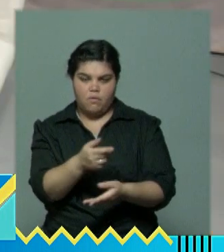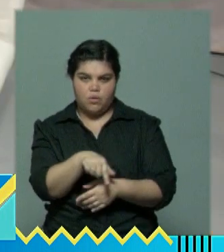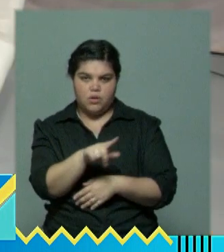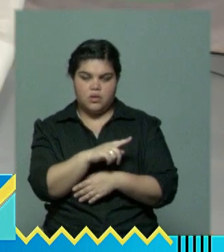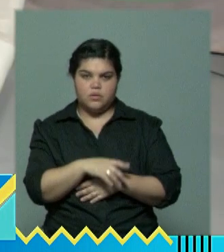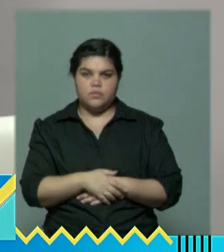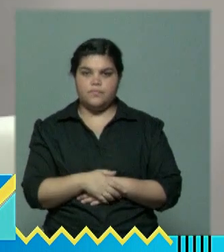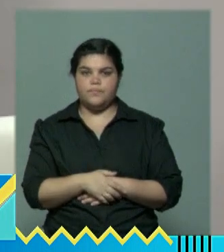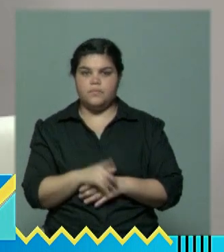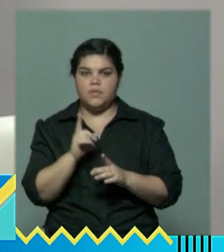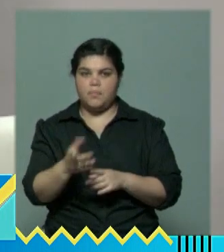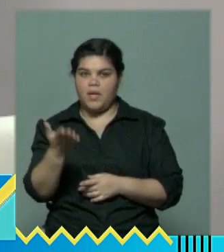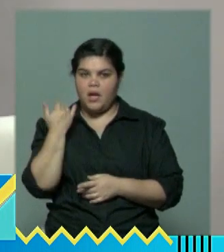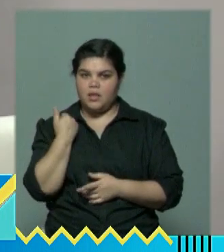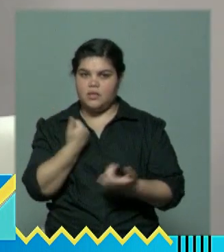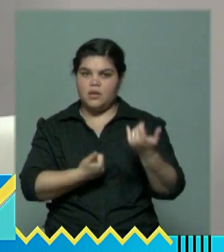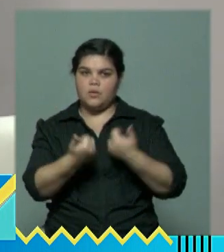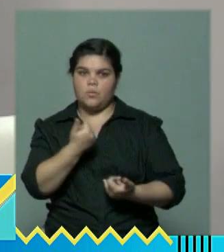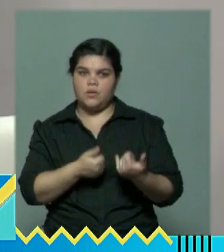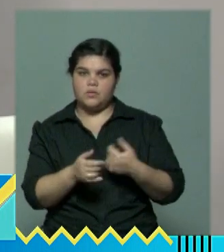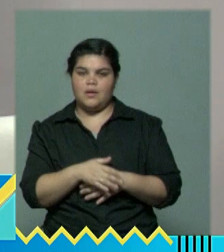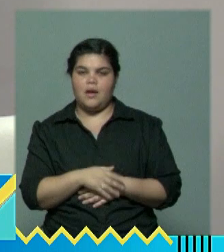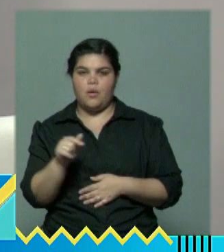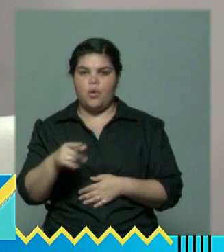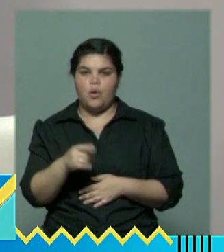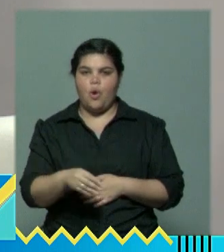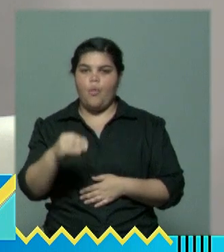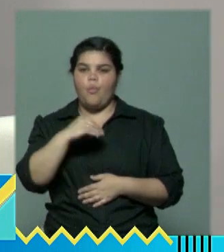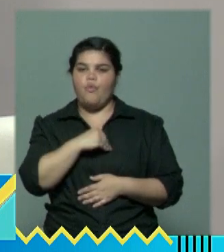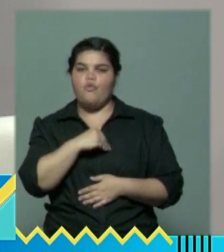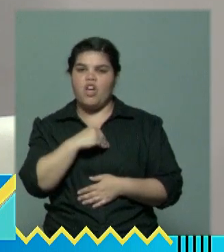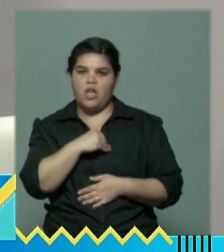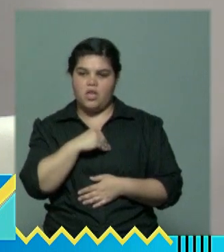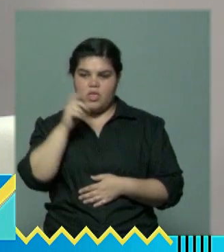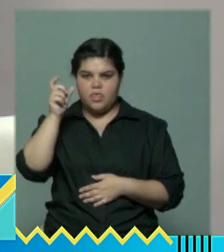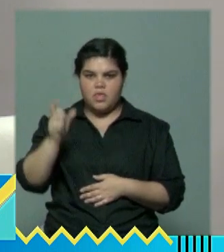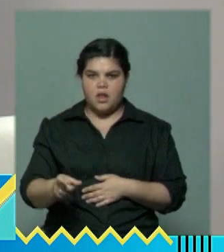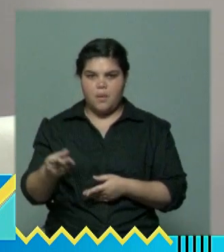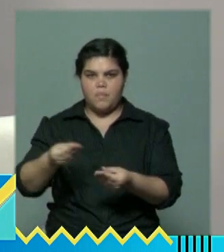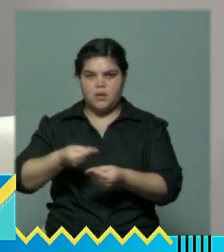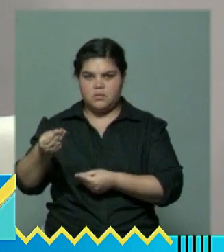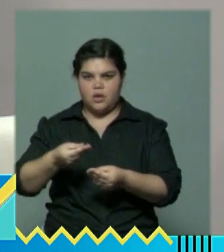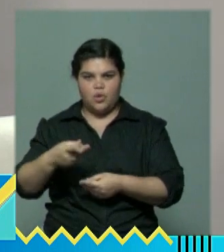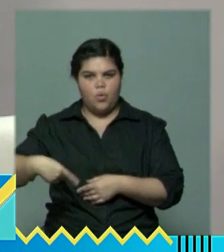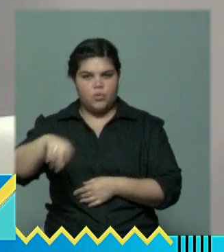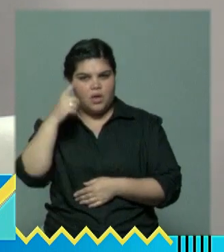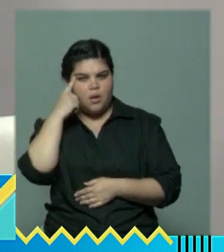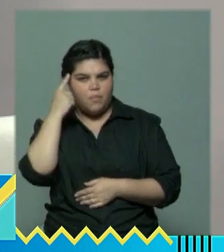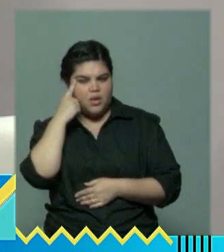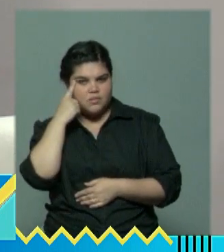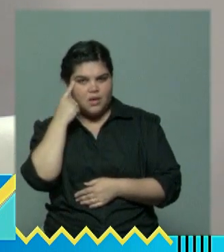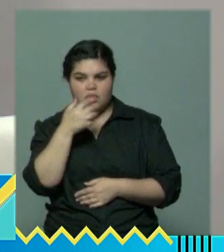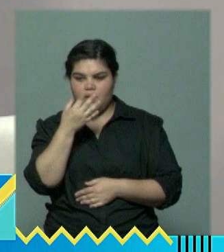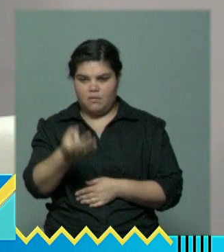mencionabas que apelan a la buena fe del empresario. ¿Consideran realmente de que va a haber un buen número de empresarios